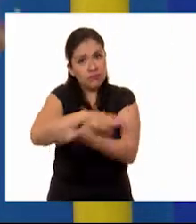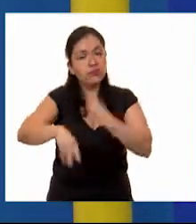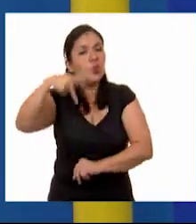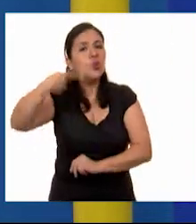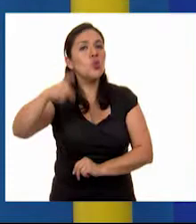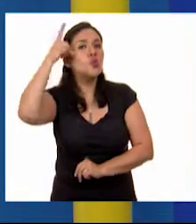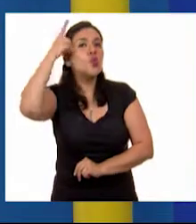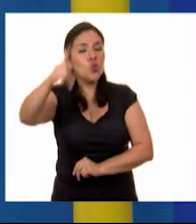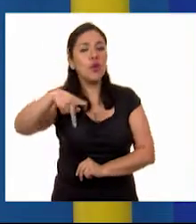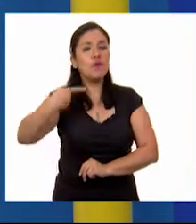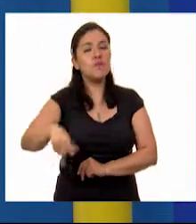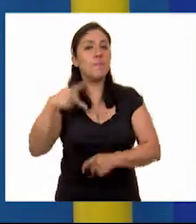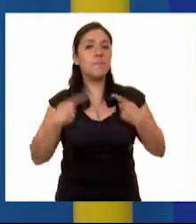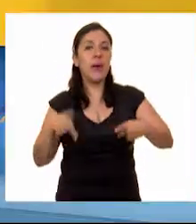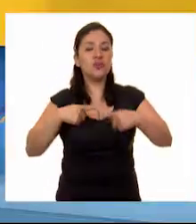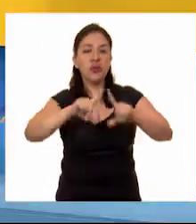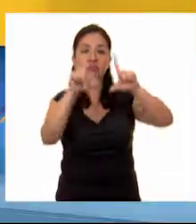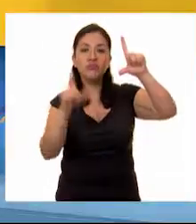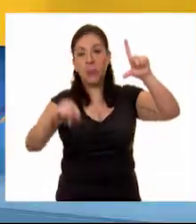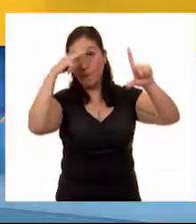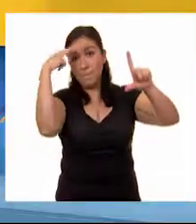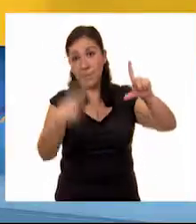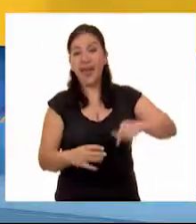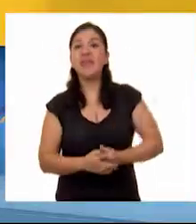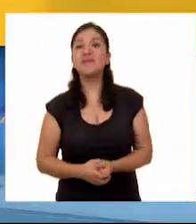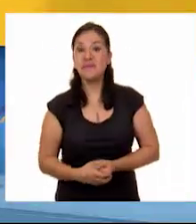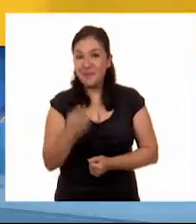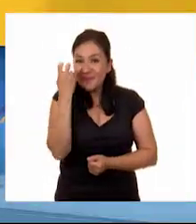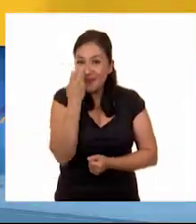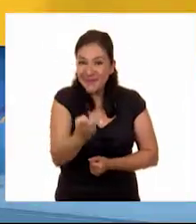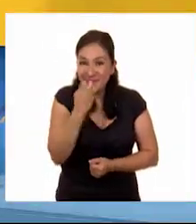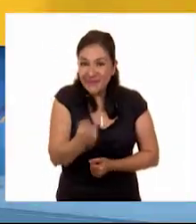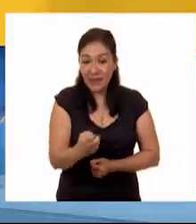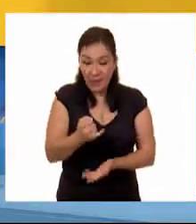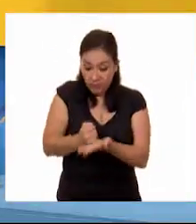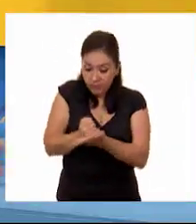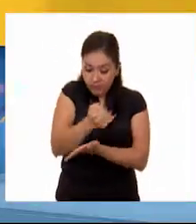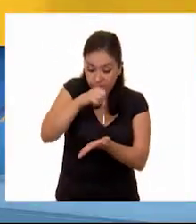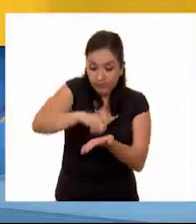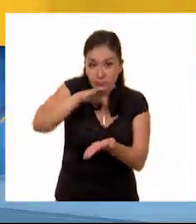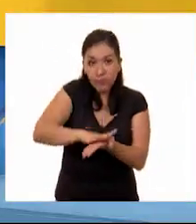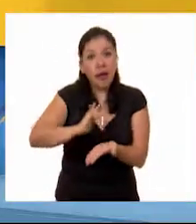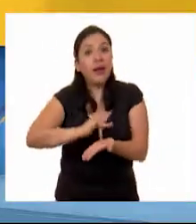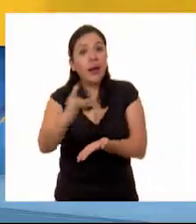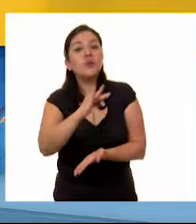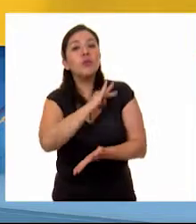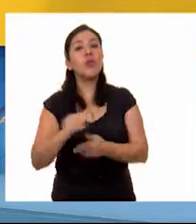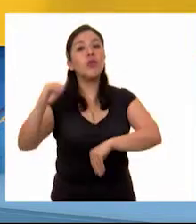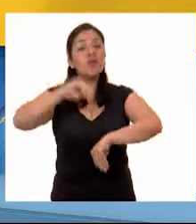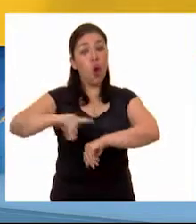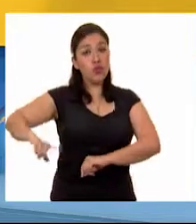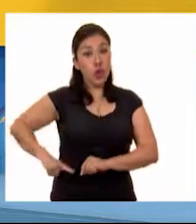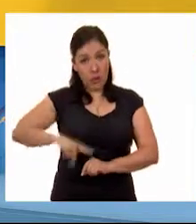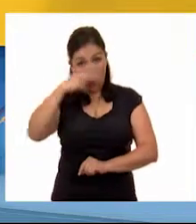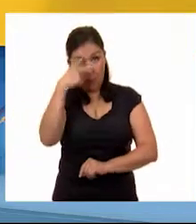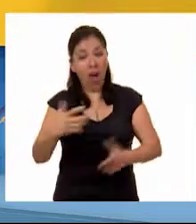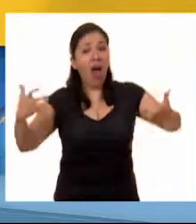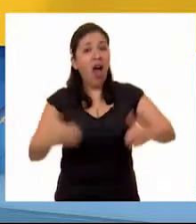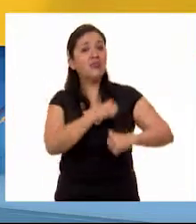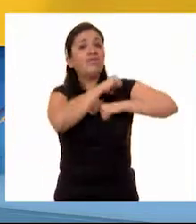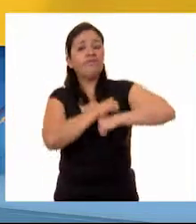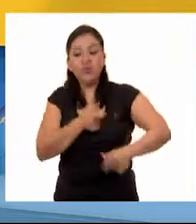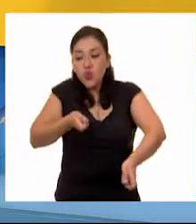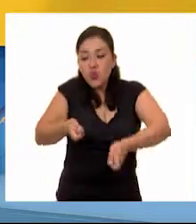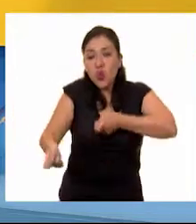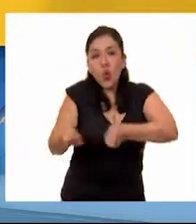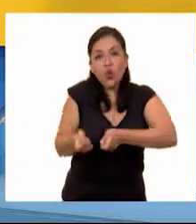propiedad de los mexicanos. Tal cual. Esta medida estableció que el Estado mexicano tendría el control